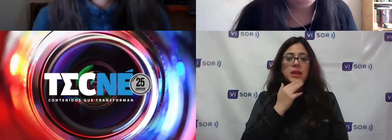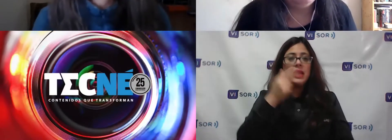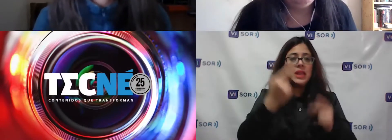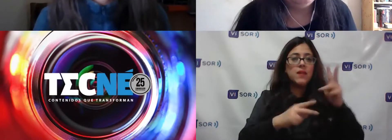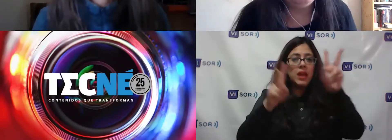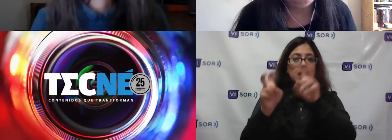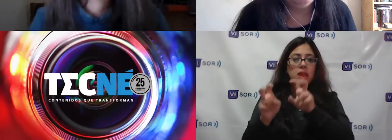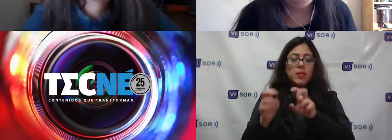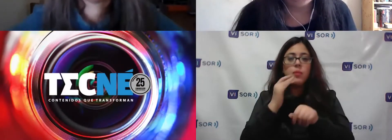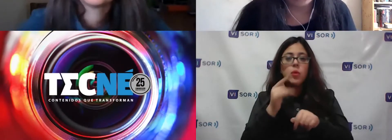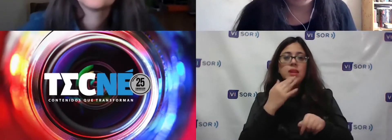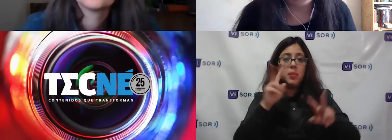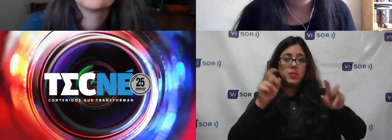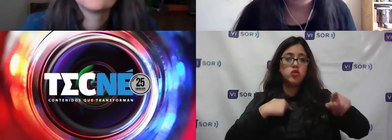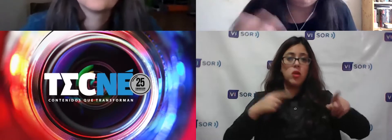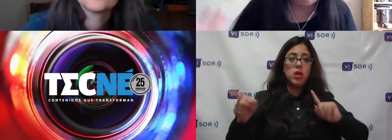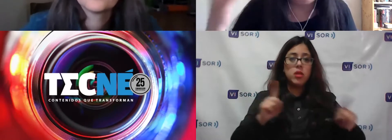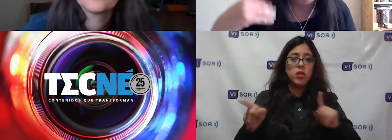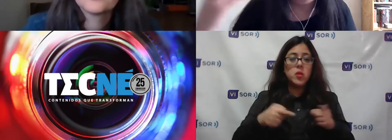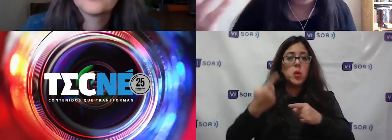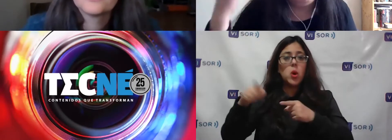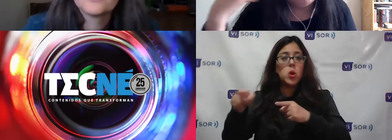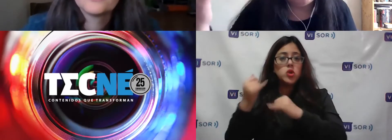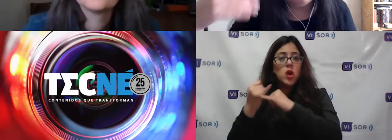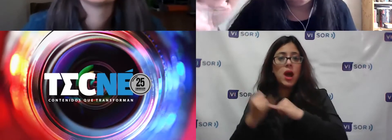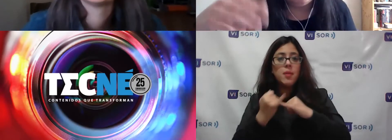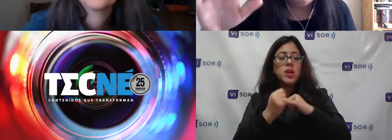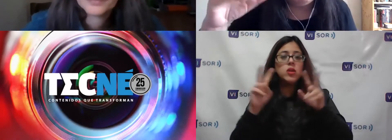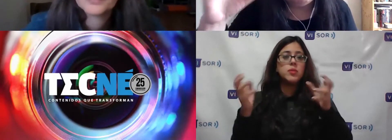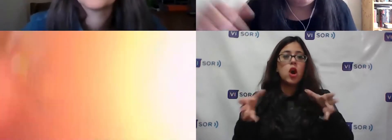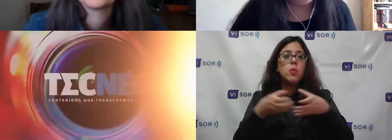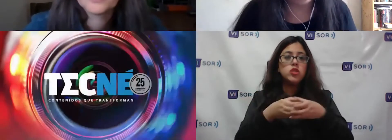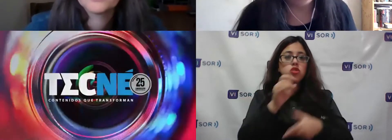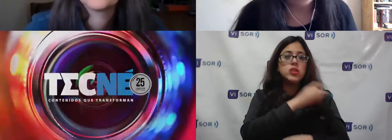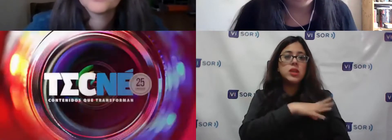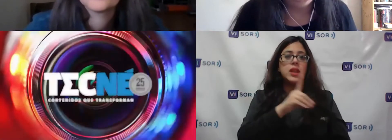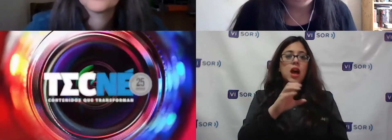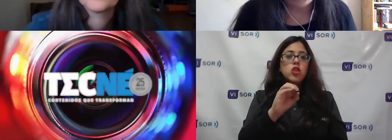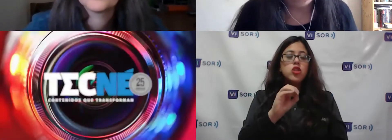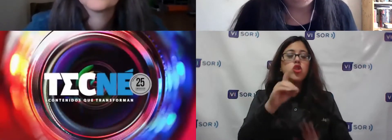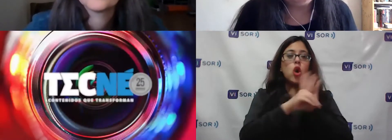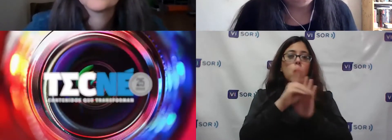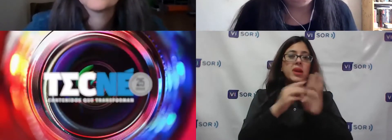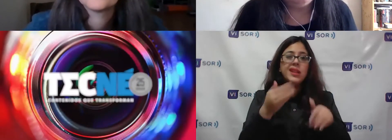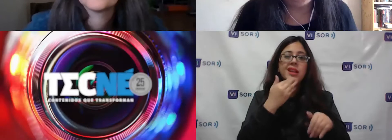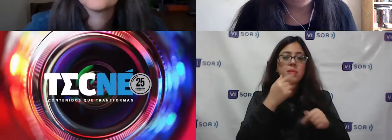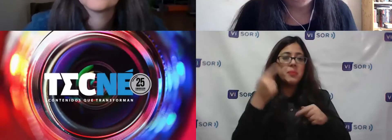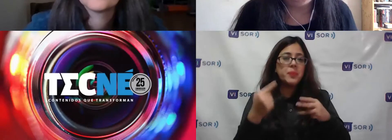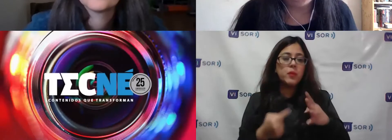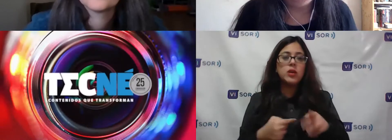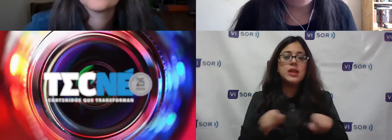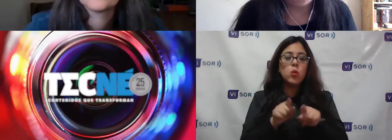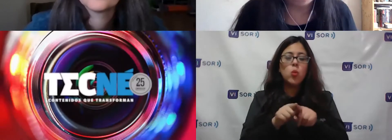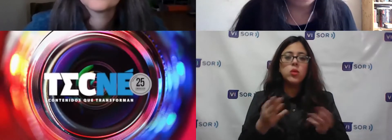también porque aparte de producir creamos con nuestros amigos la comprensión quien en el documental la novela etcétera y lo que fue pasando que claro que